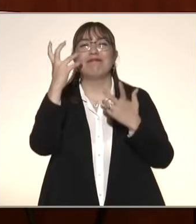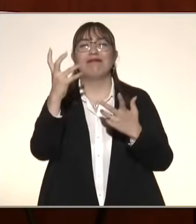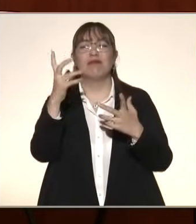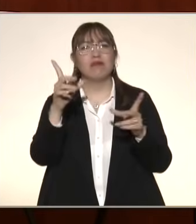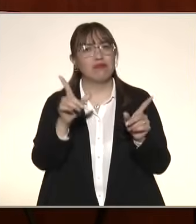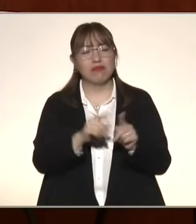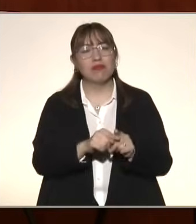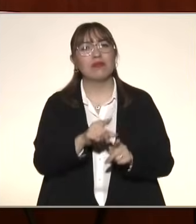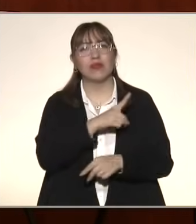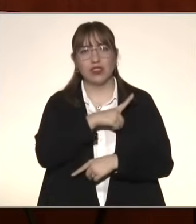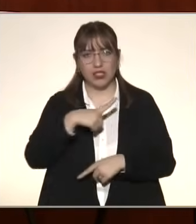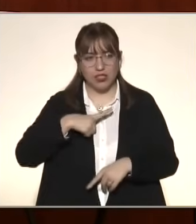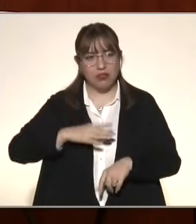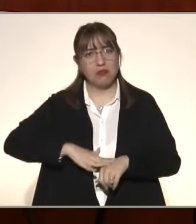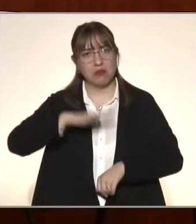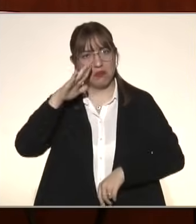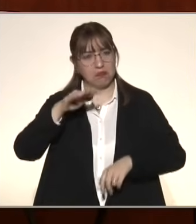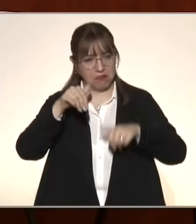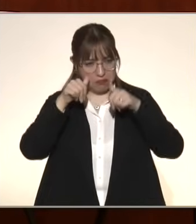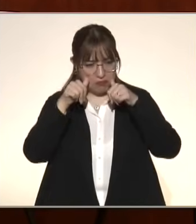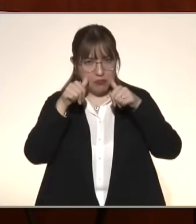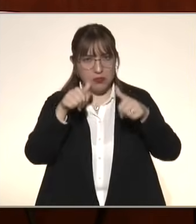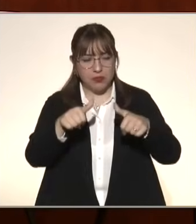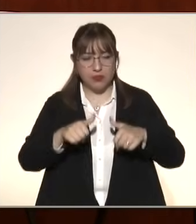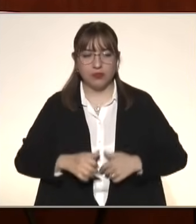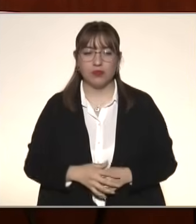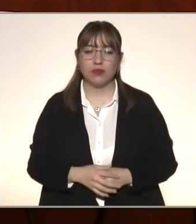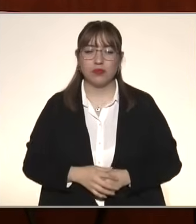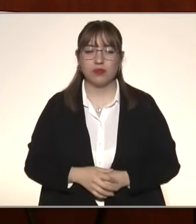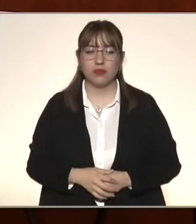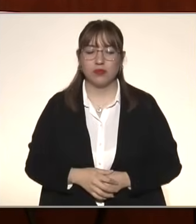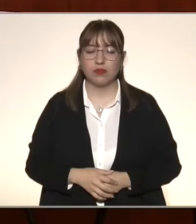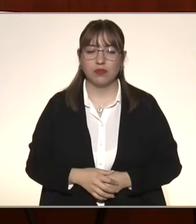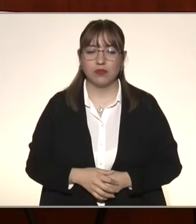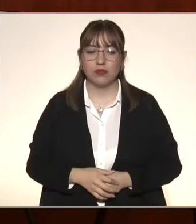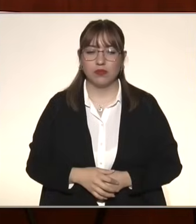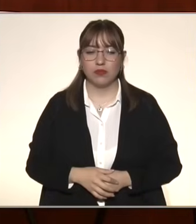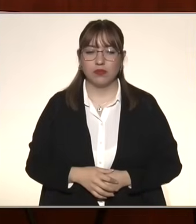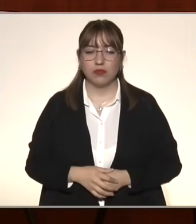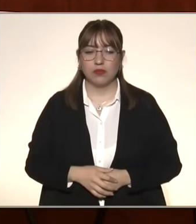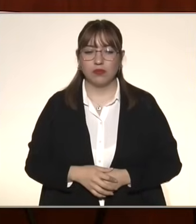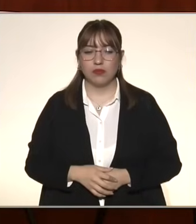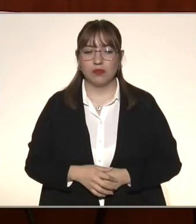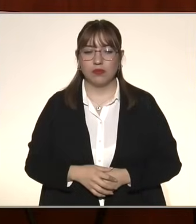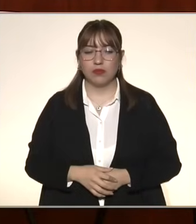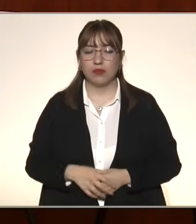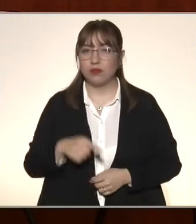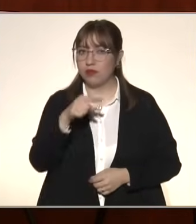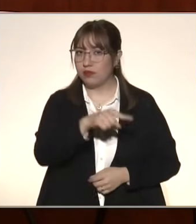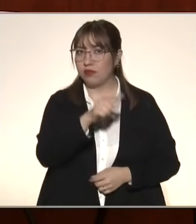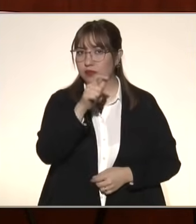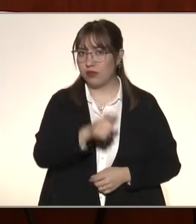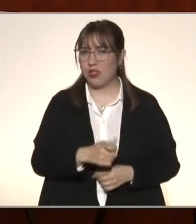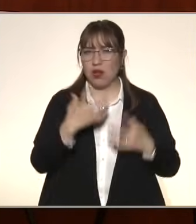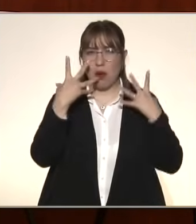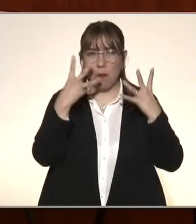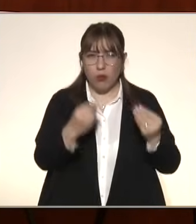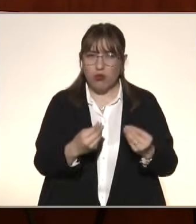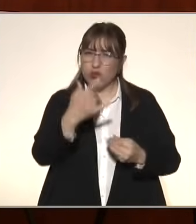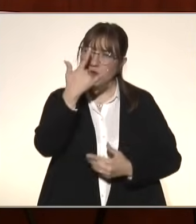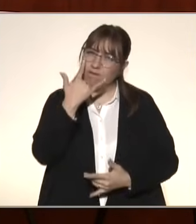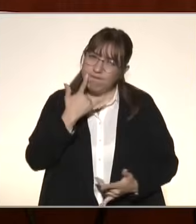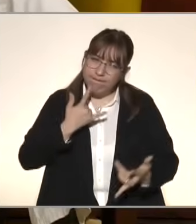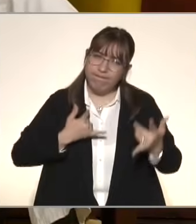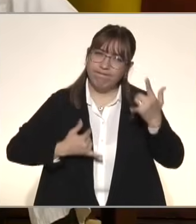se trabaje, o sea, que se sea consciente que ese ritual va a representar también mucho trabajo y